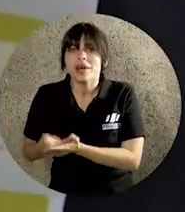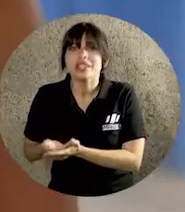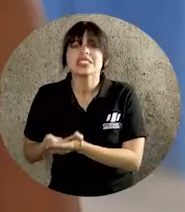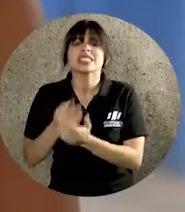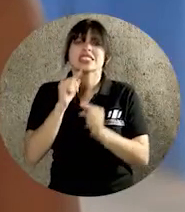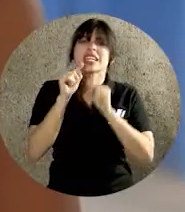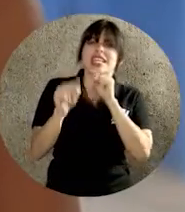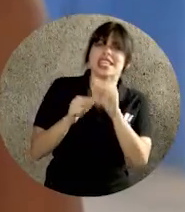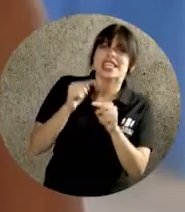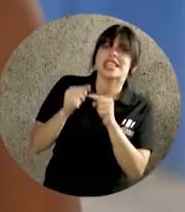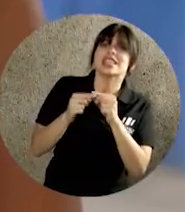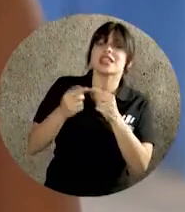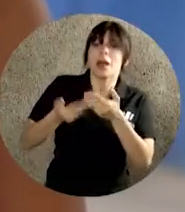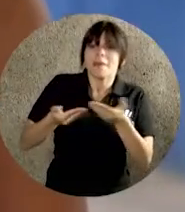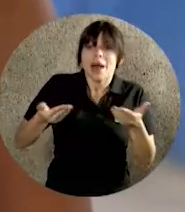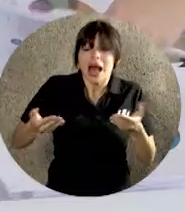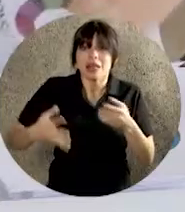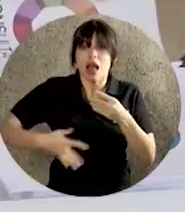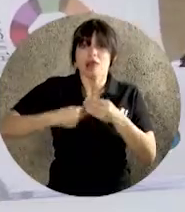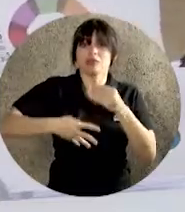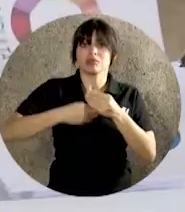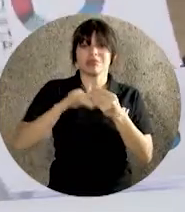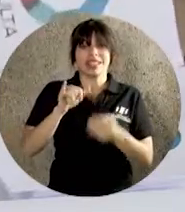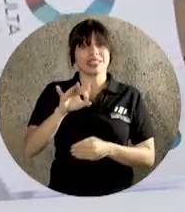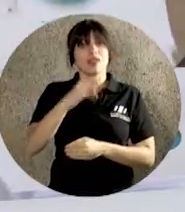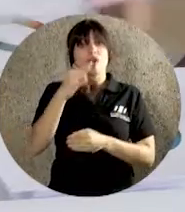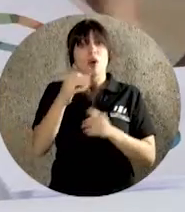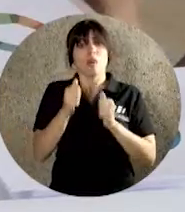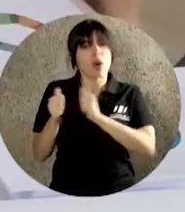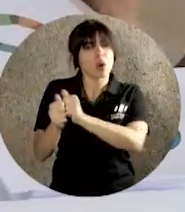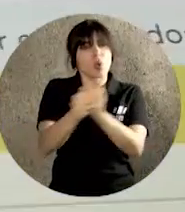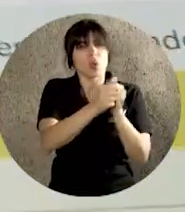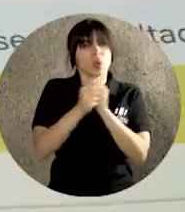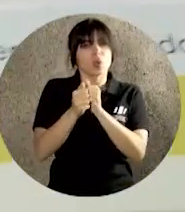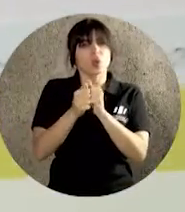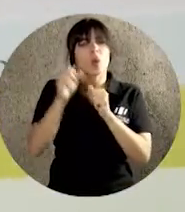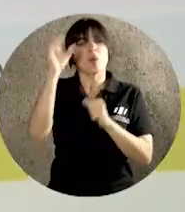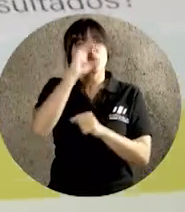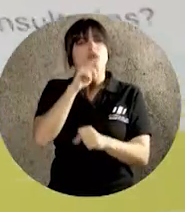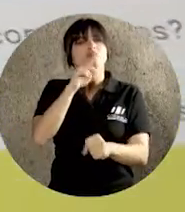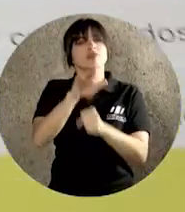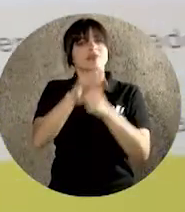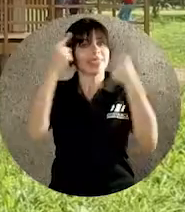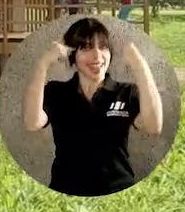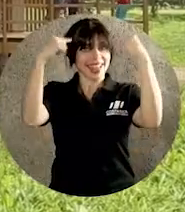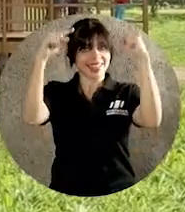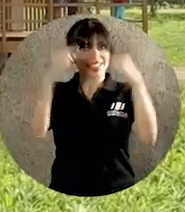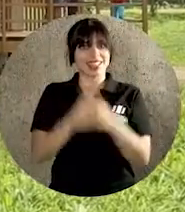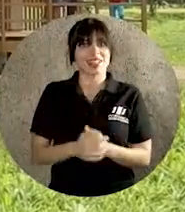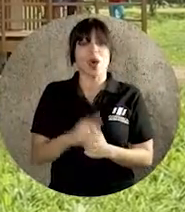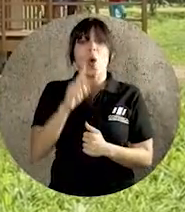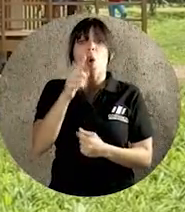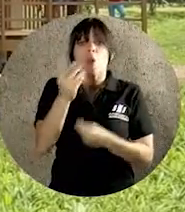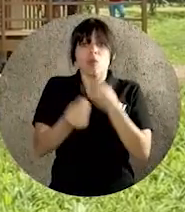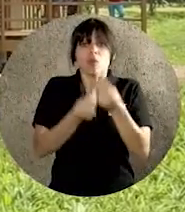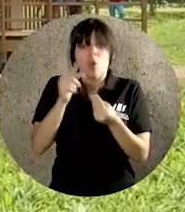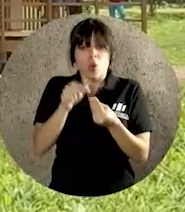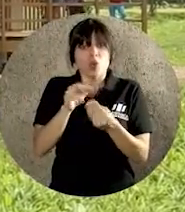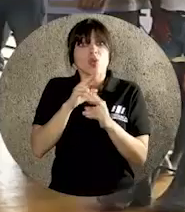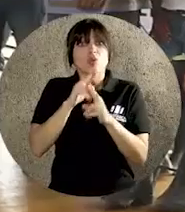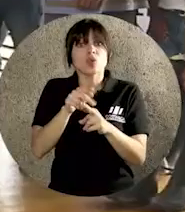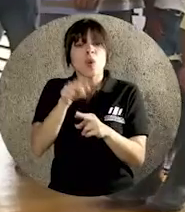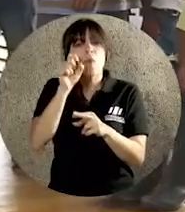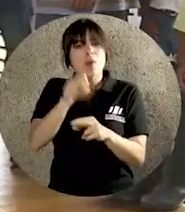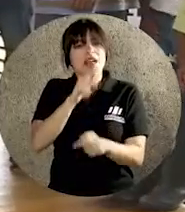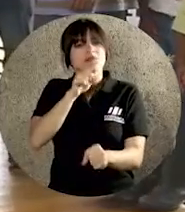propuestas, críticas e insumos, y es así, de manera conjunta, que vamos a garantizar el éxito de un producto